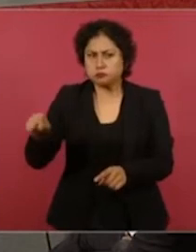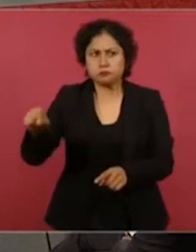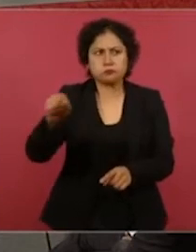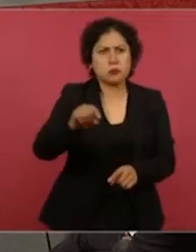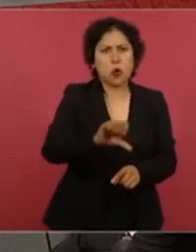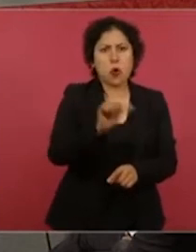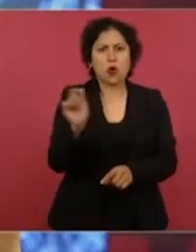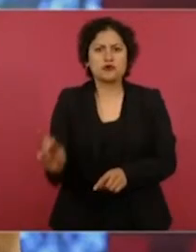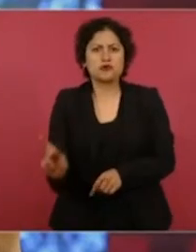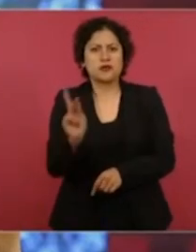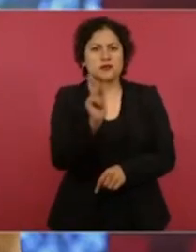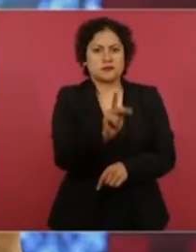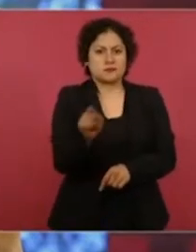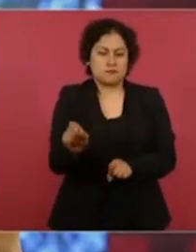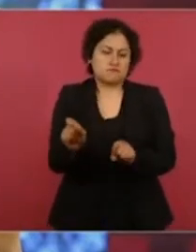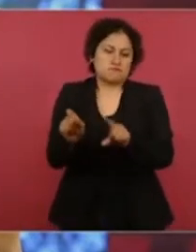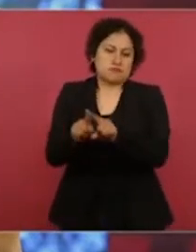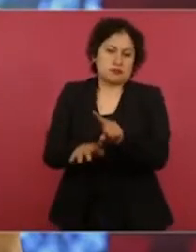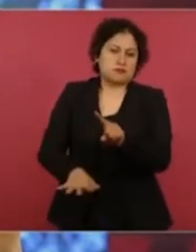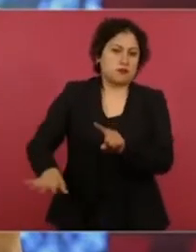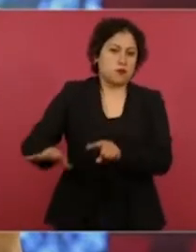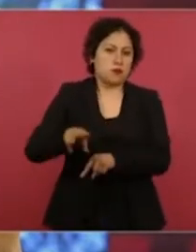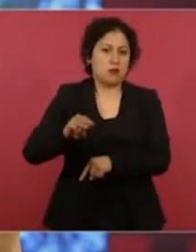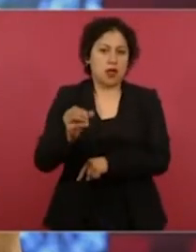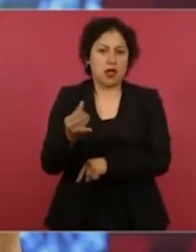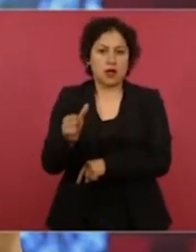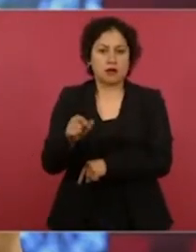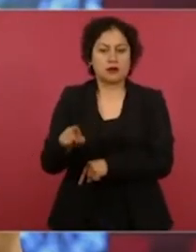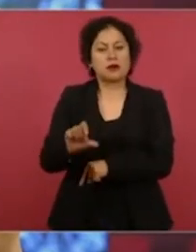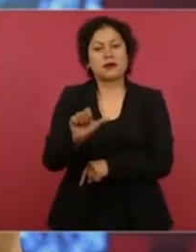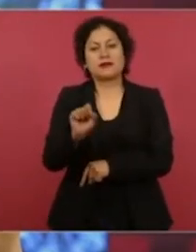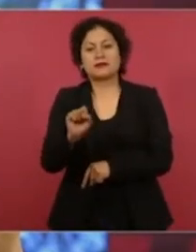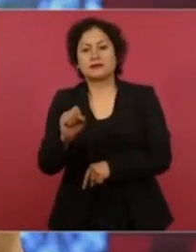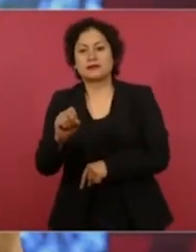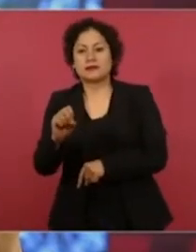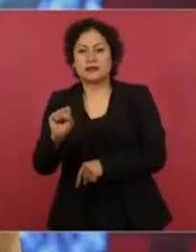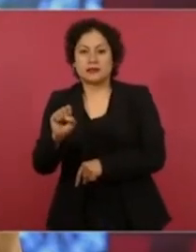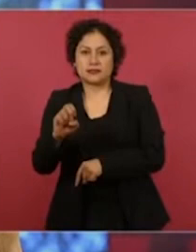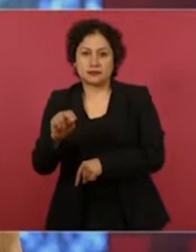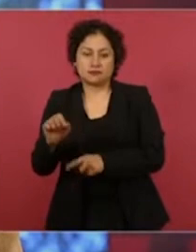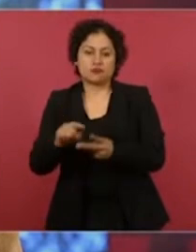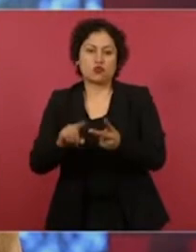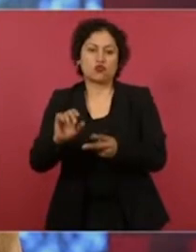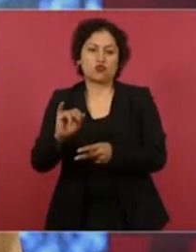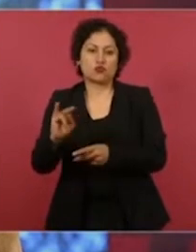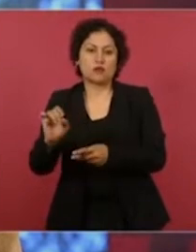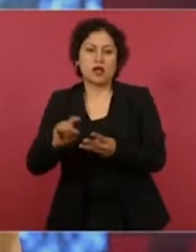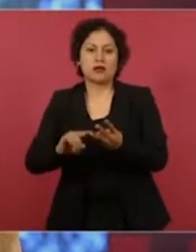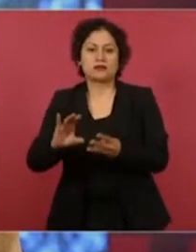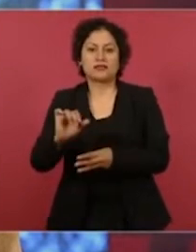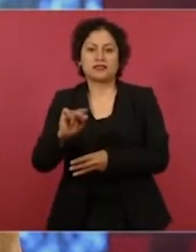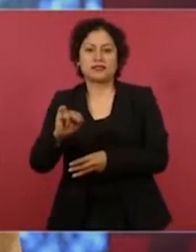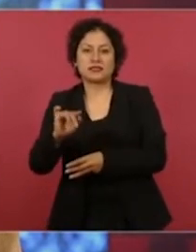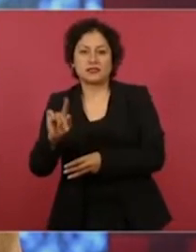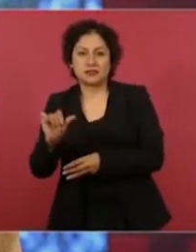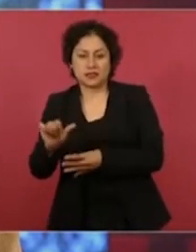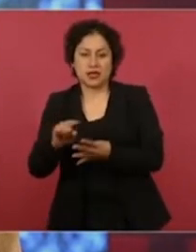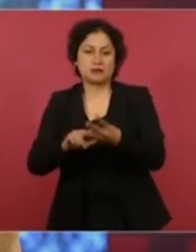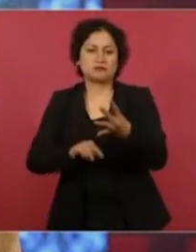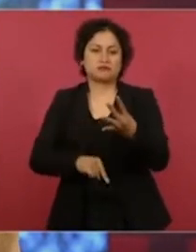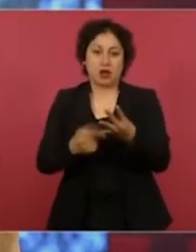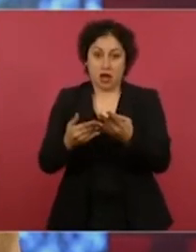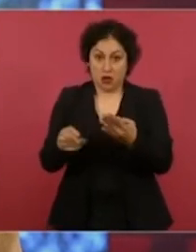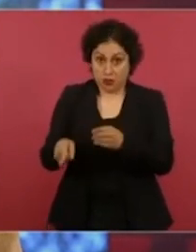el área maya mesoamericana, entre ellas en Etzná, Becán, Uxmal, Chichén Itzá y ahora